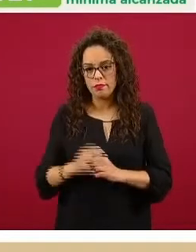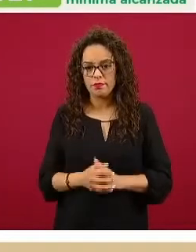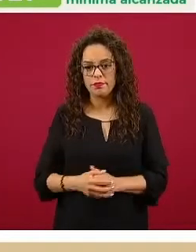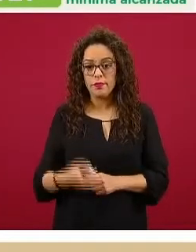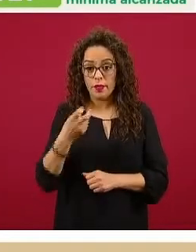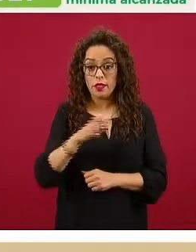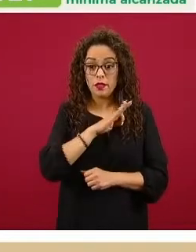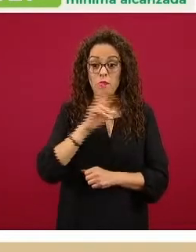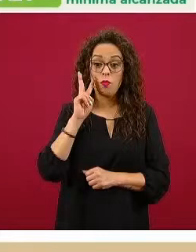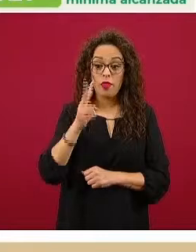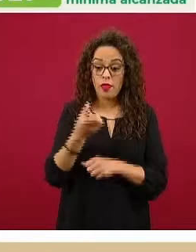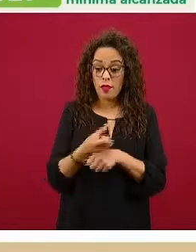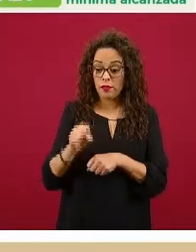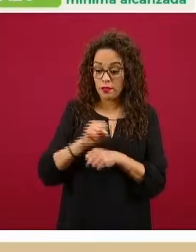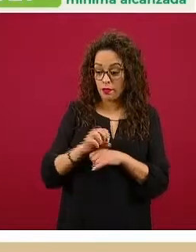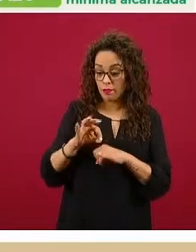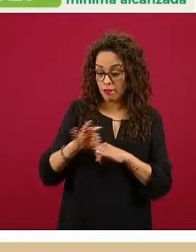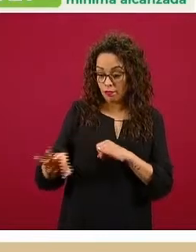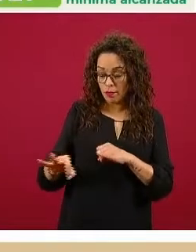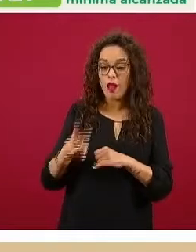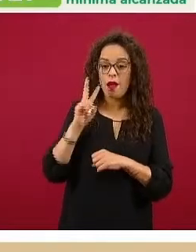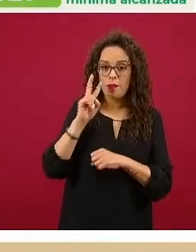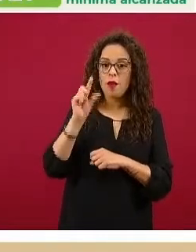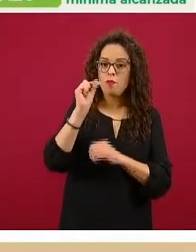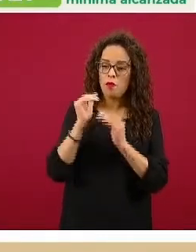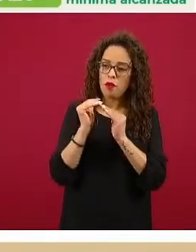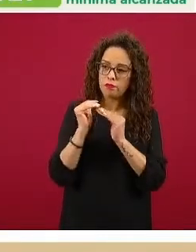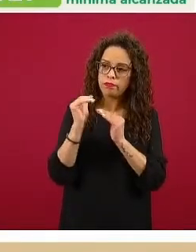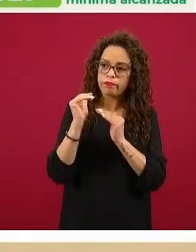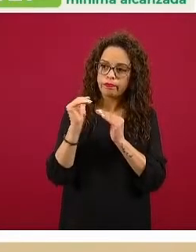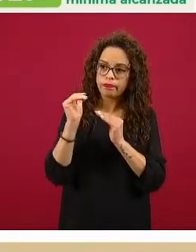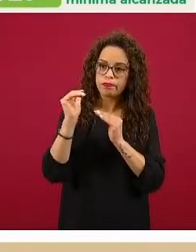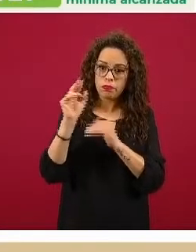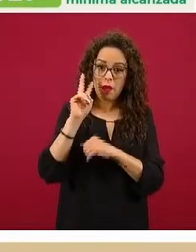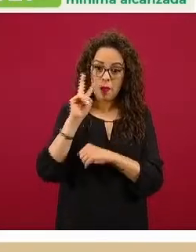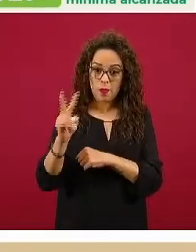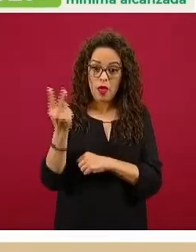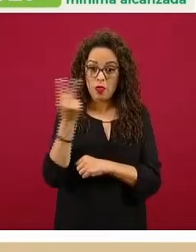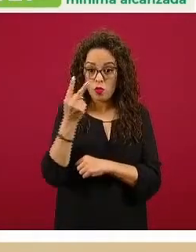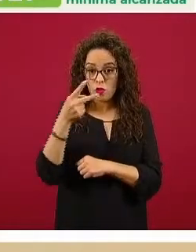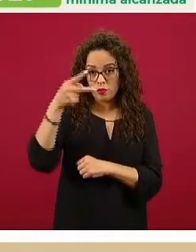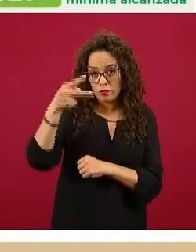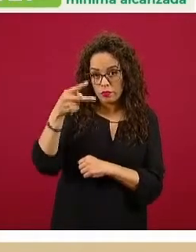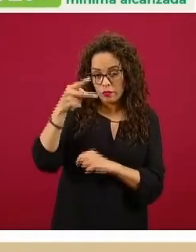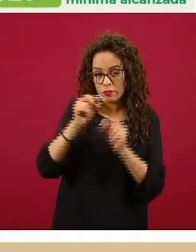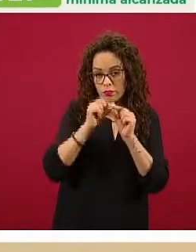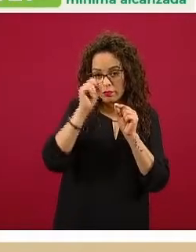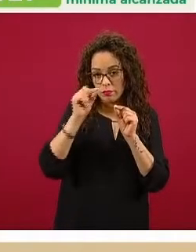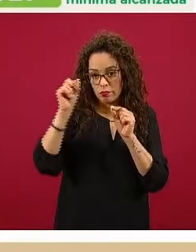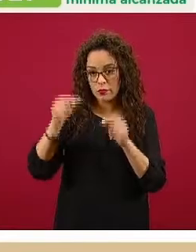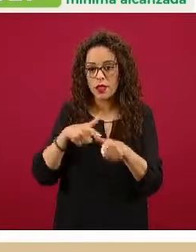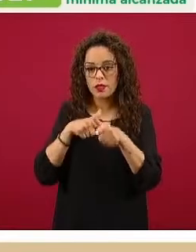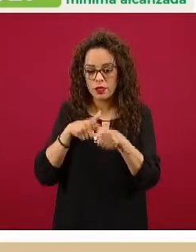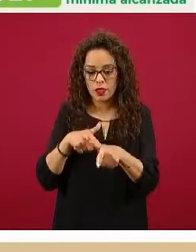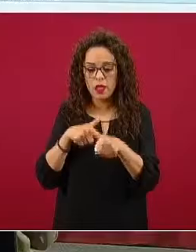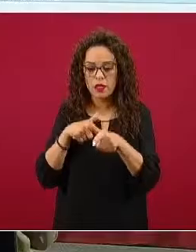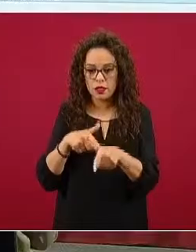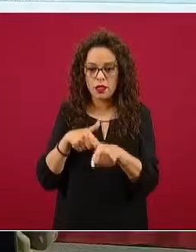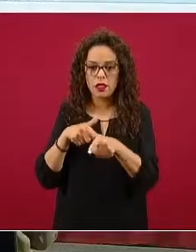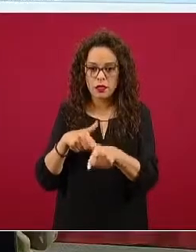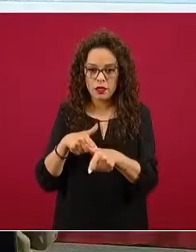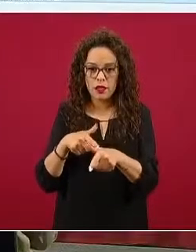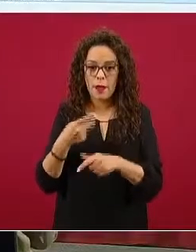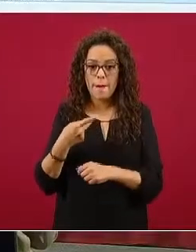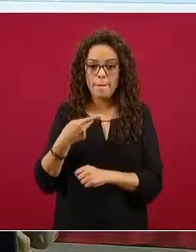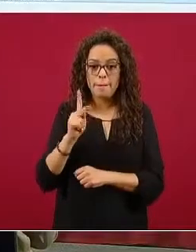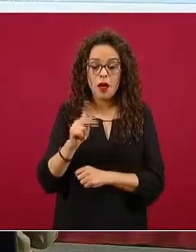las últimas semanas, una tendencia ascendente que se ha continuado en los últimos días, pero que